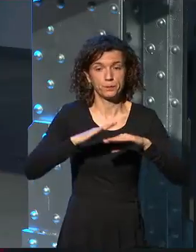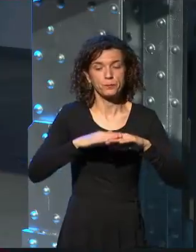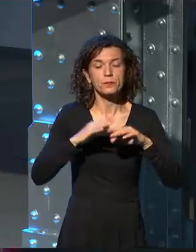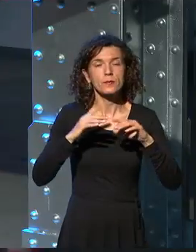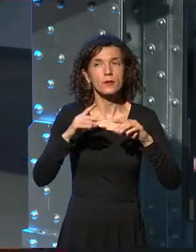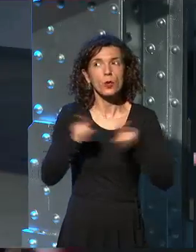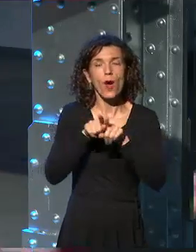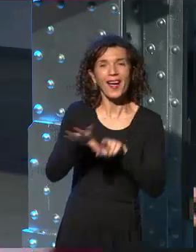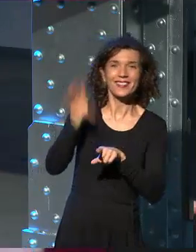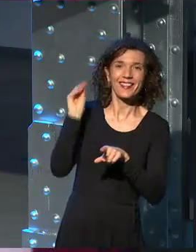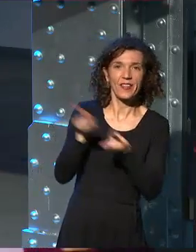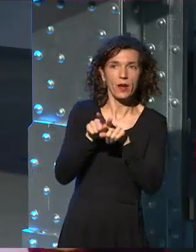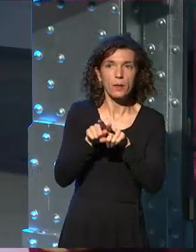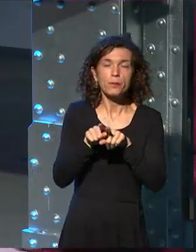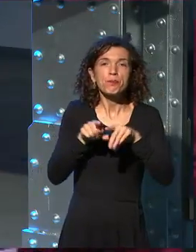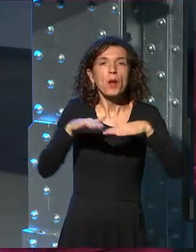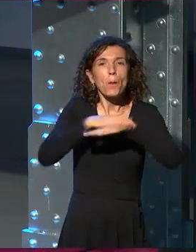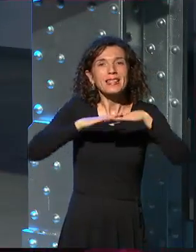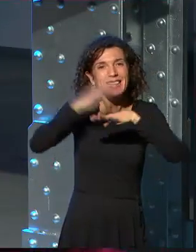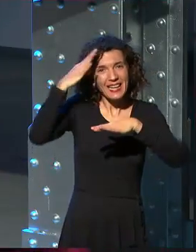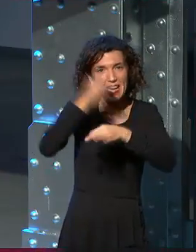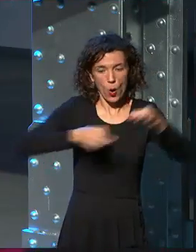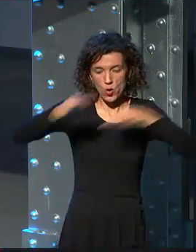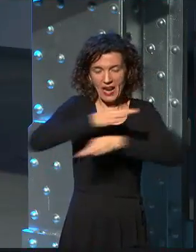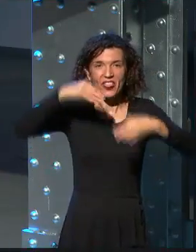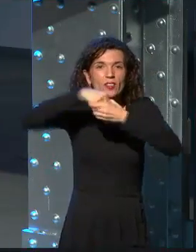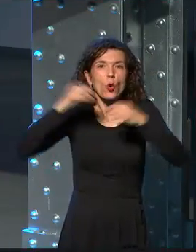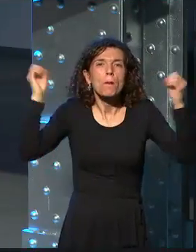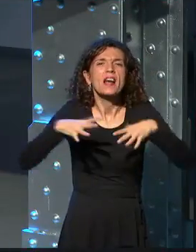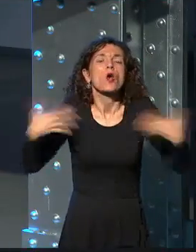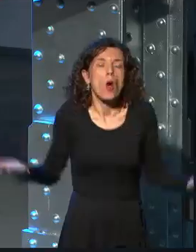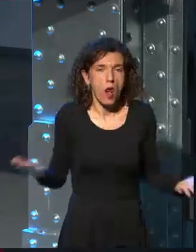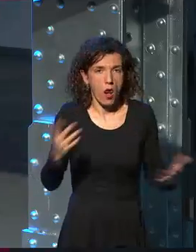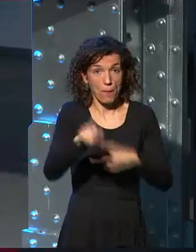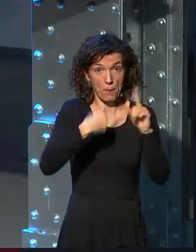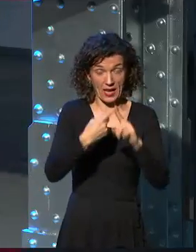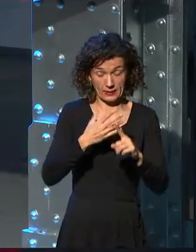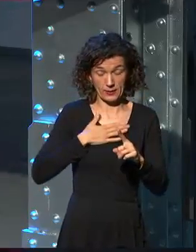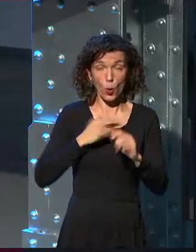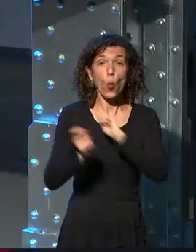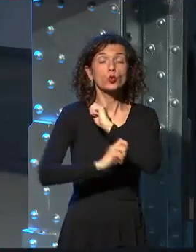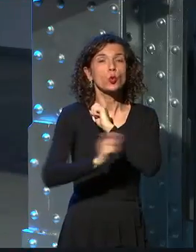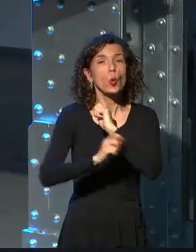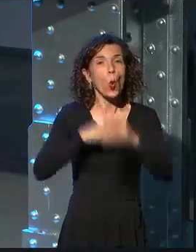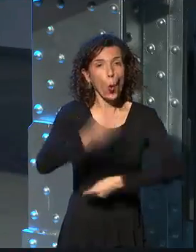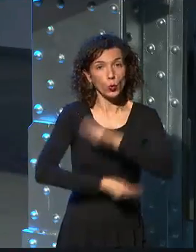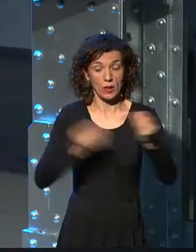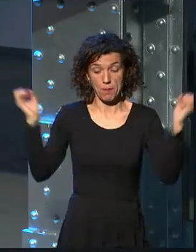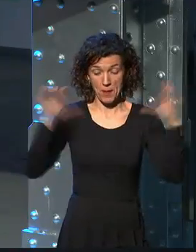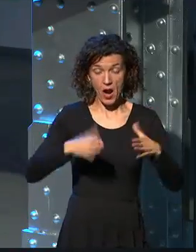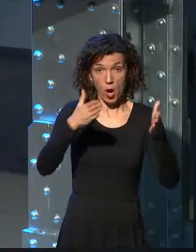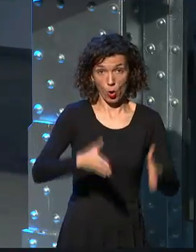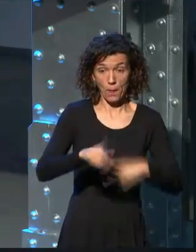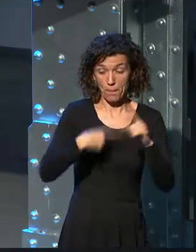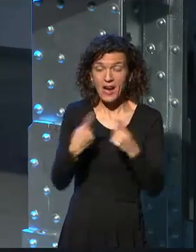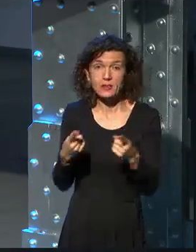tratar de entender cuáles son las bases neurales de la magia y cómo los trucos que utilizan los magos y los métodos